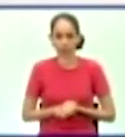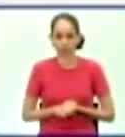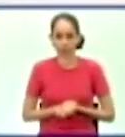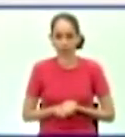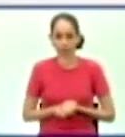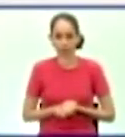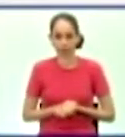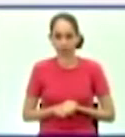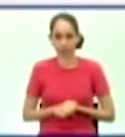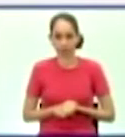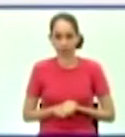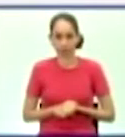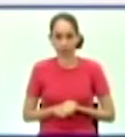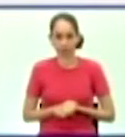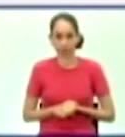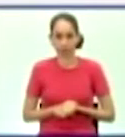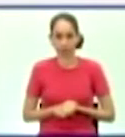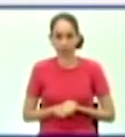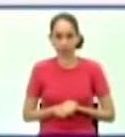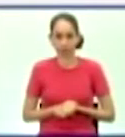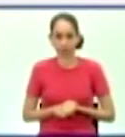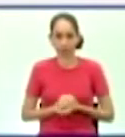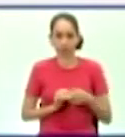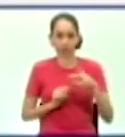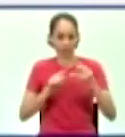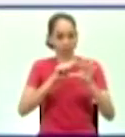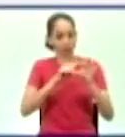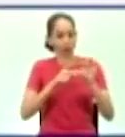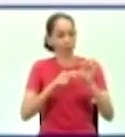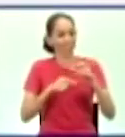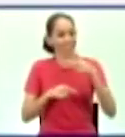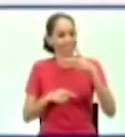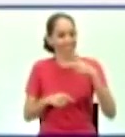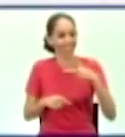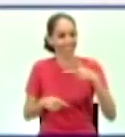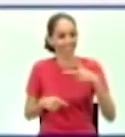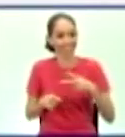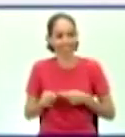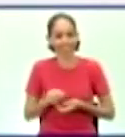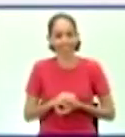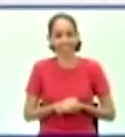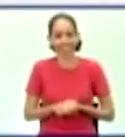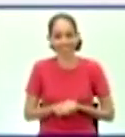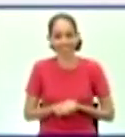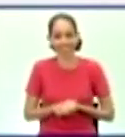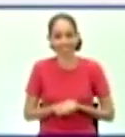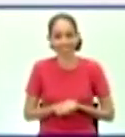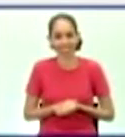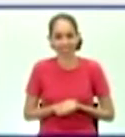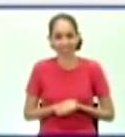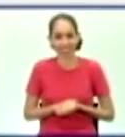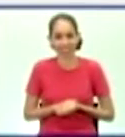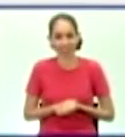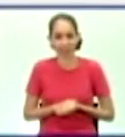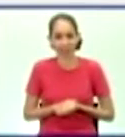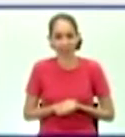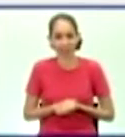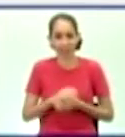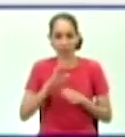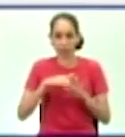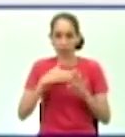sencillo. Vamos a ver cómo calcular la amplitud del otro ángulo que nos planteaban,